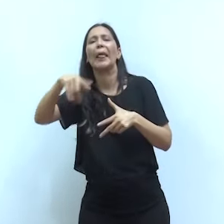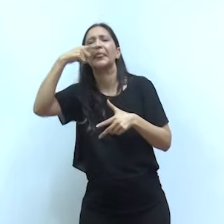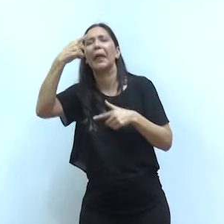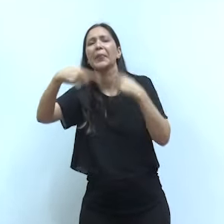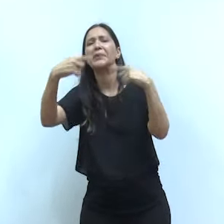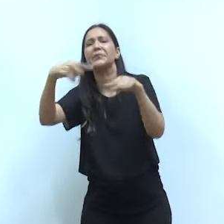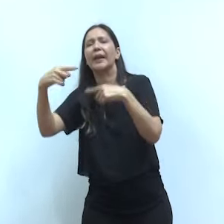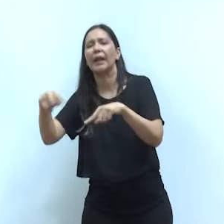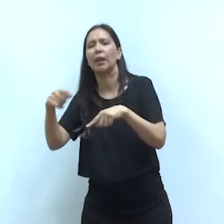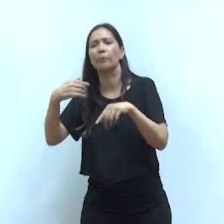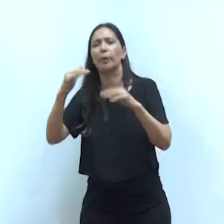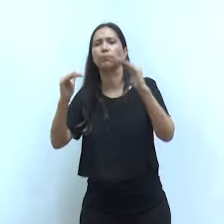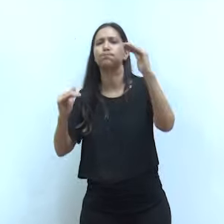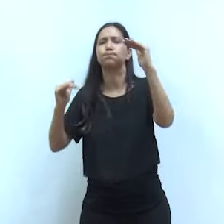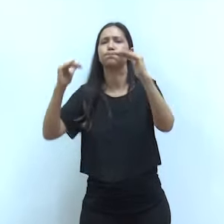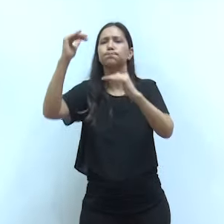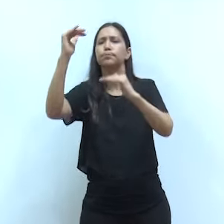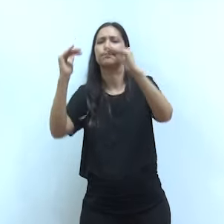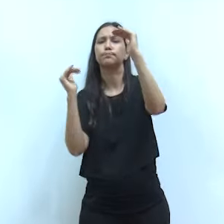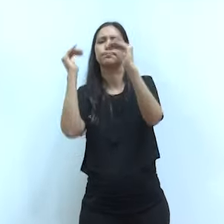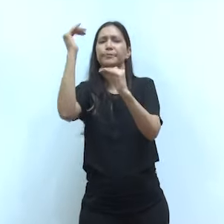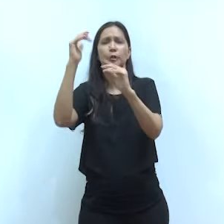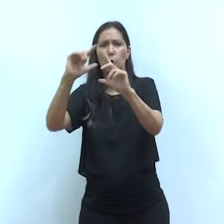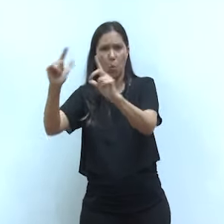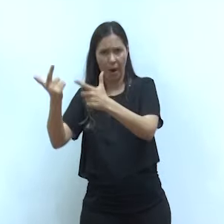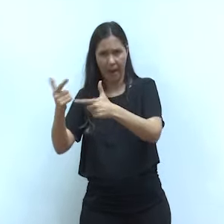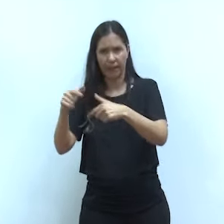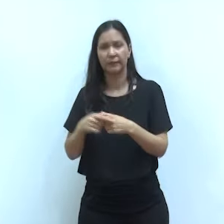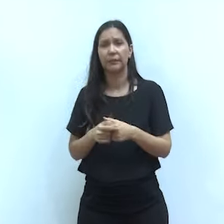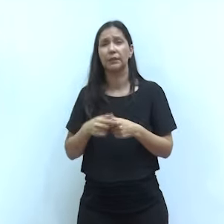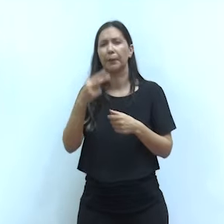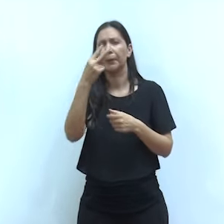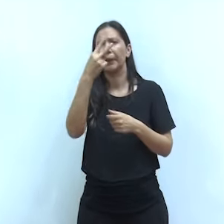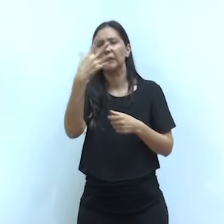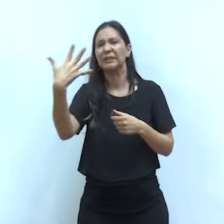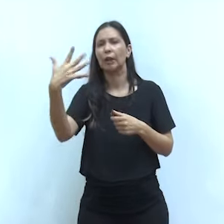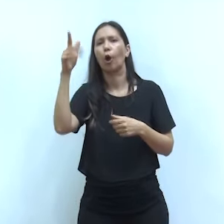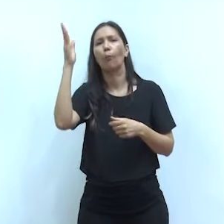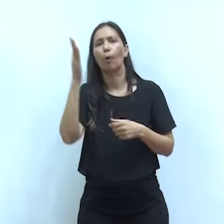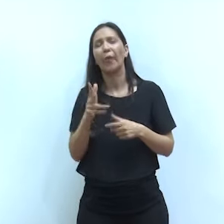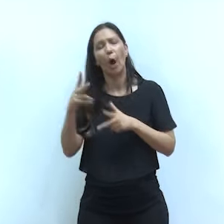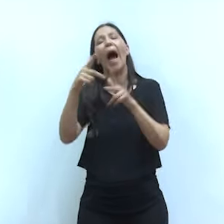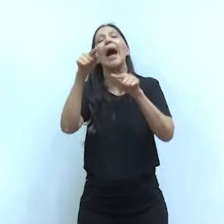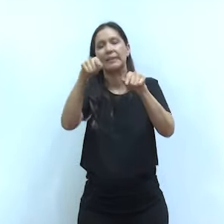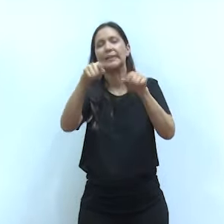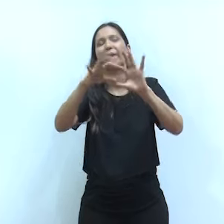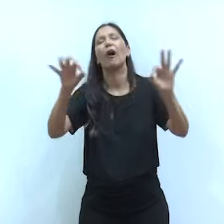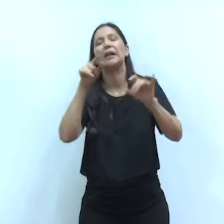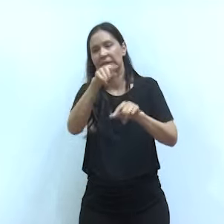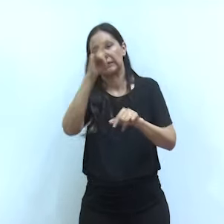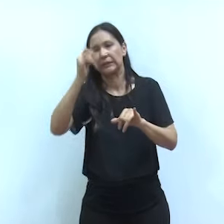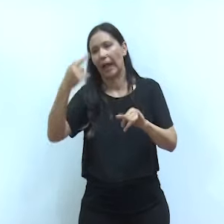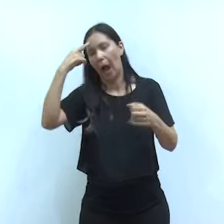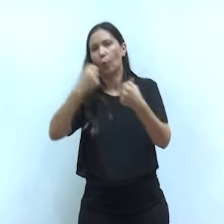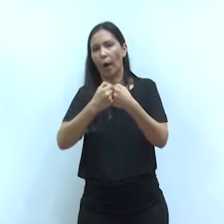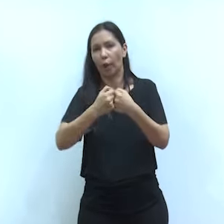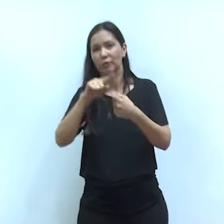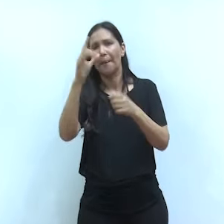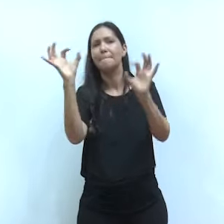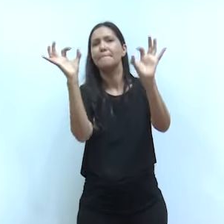predomina sobre los otros 25% dijo eso o hay una minoría y un circulito que